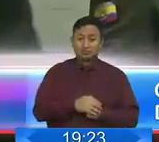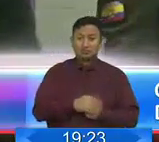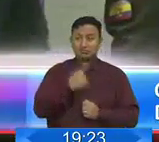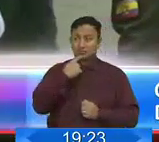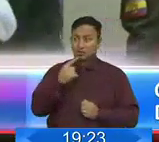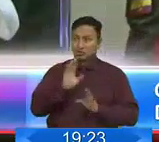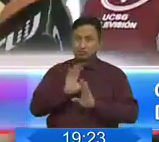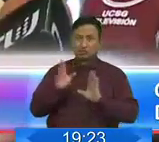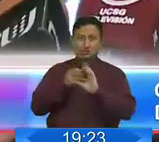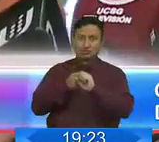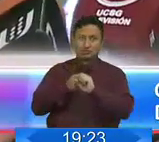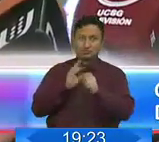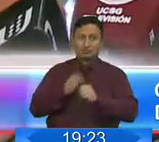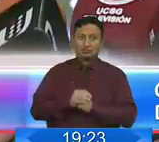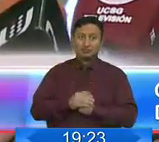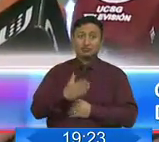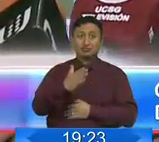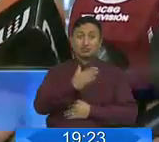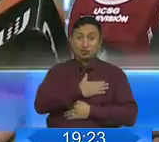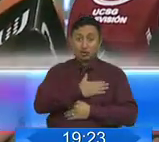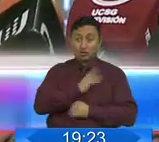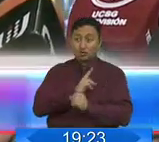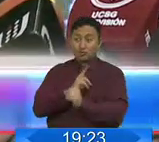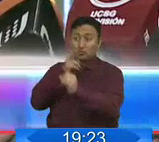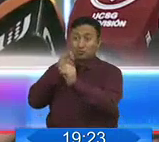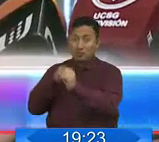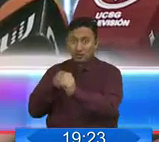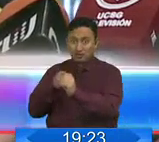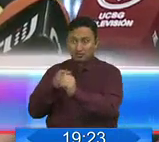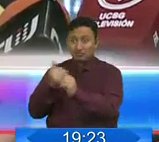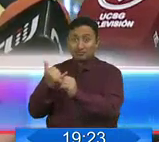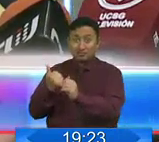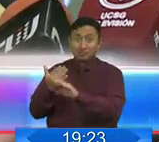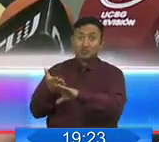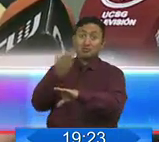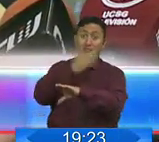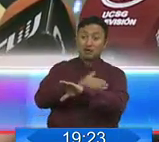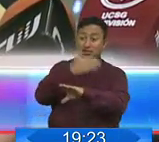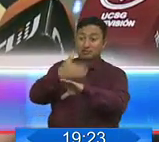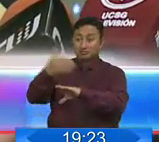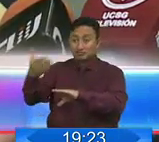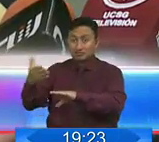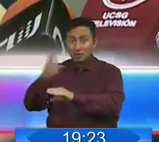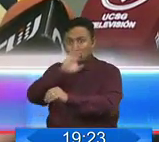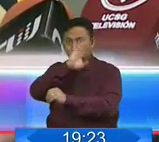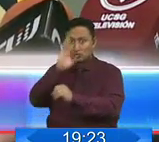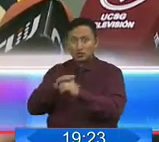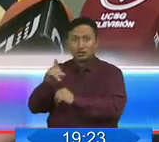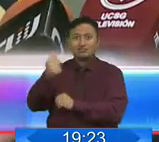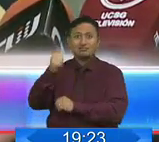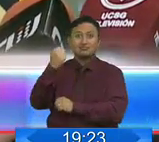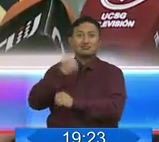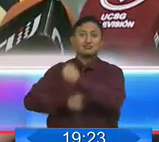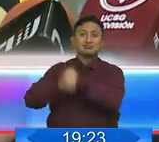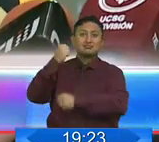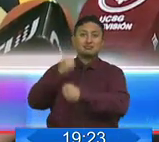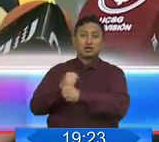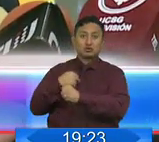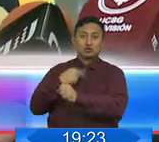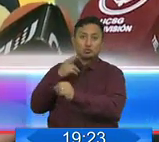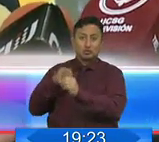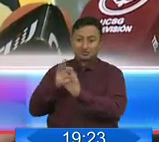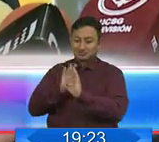de esa línea. No pertenecí ni pertenezco a esa década nefasta